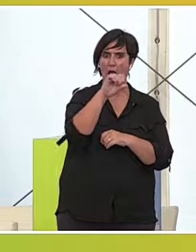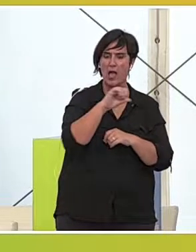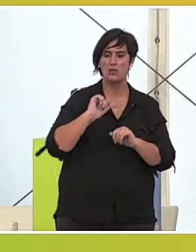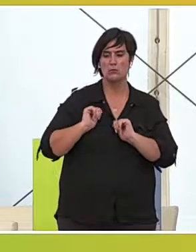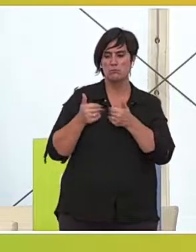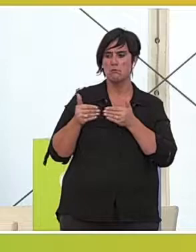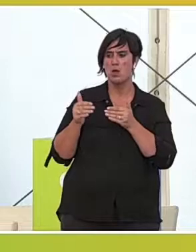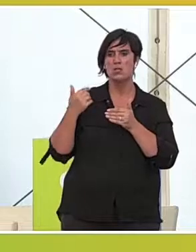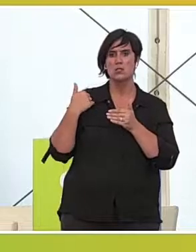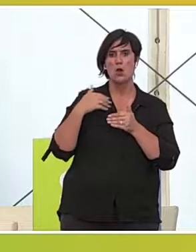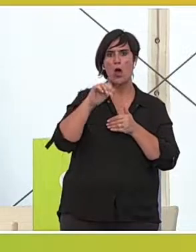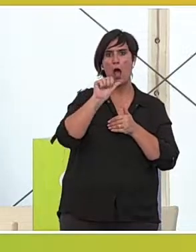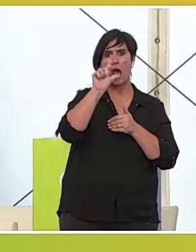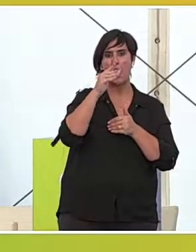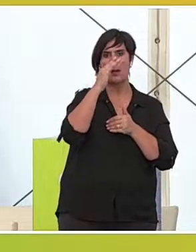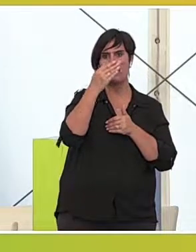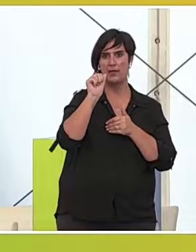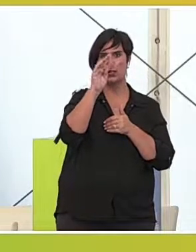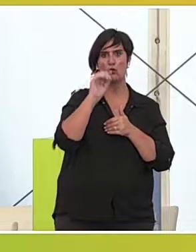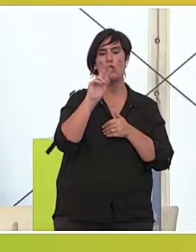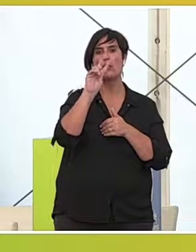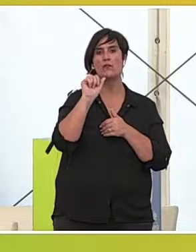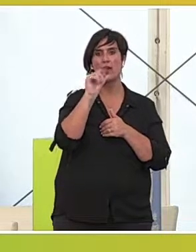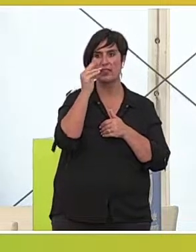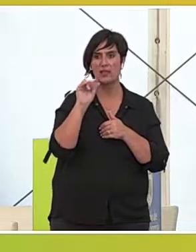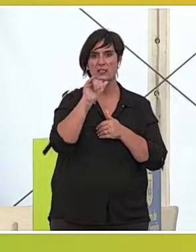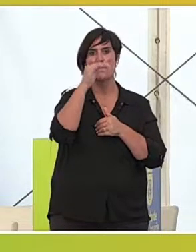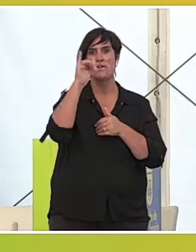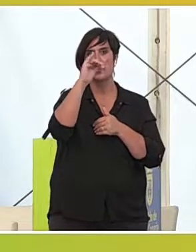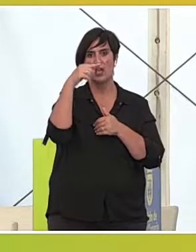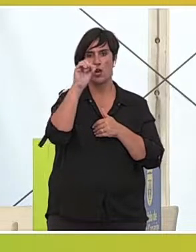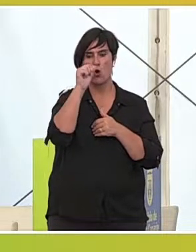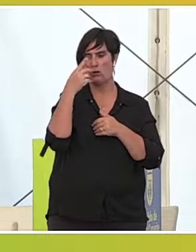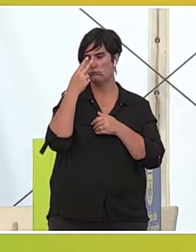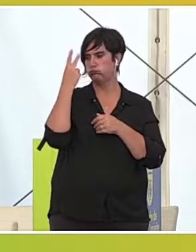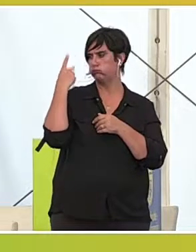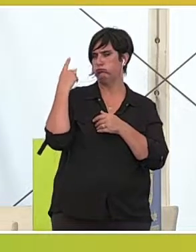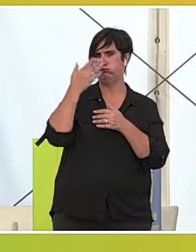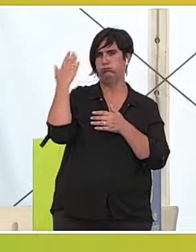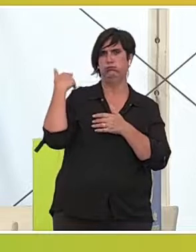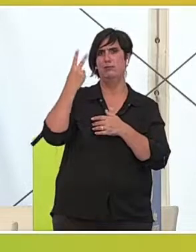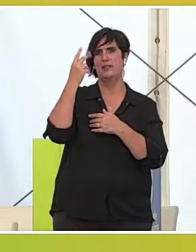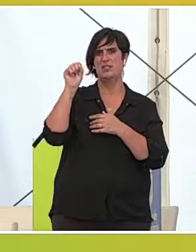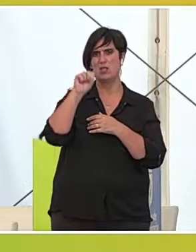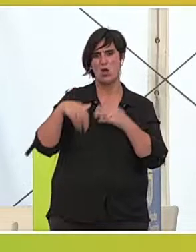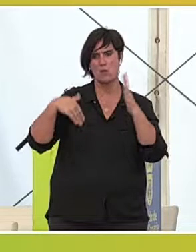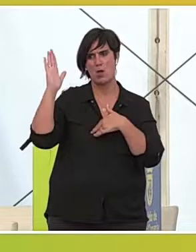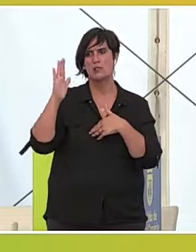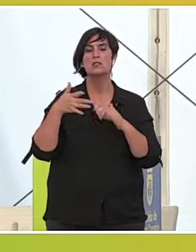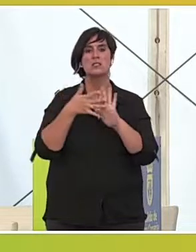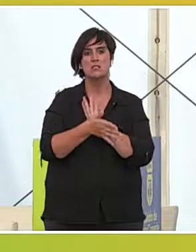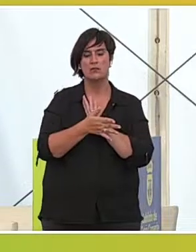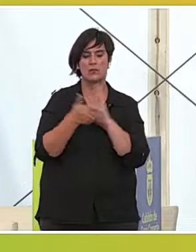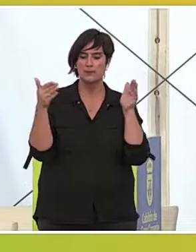empezó Alberto Vázquez Figueroa hace más de 25 años, y consiste